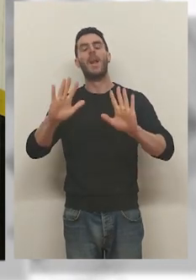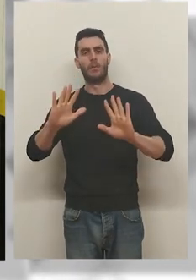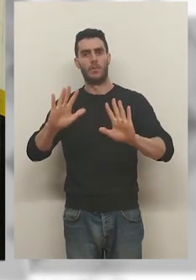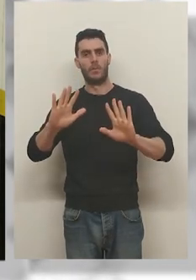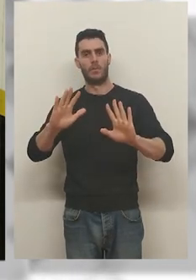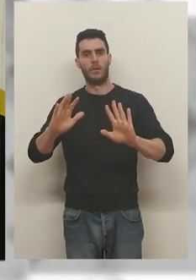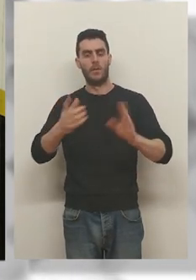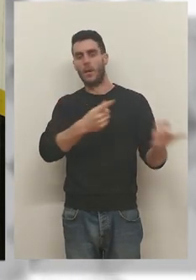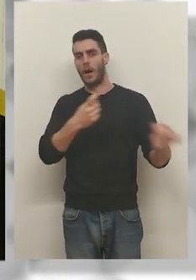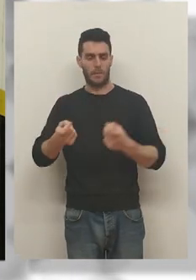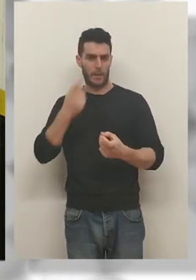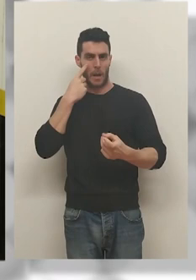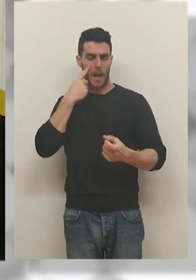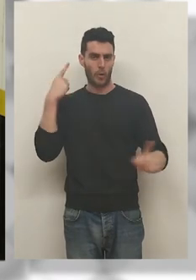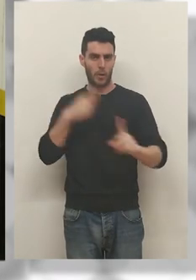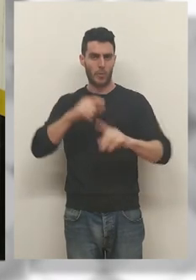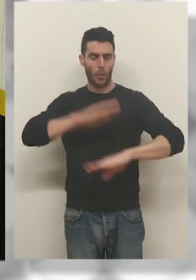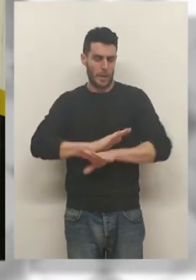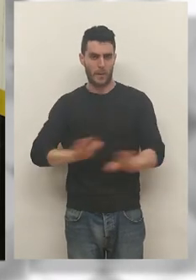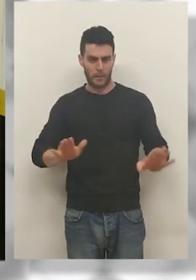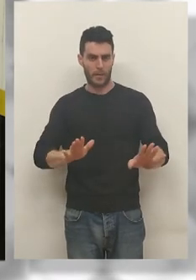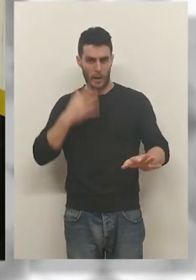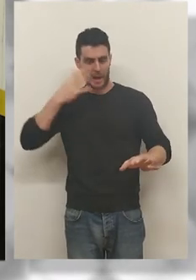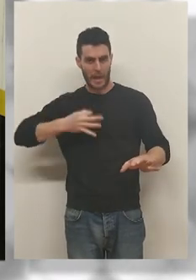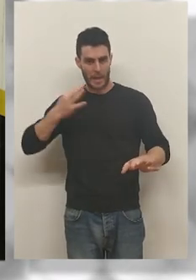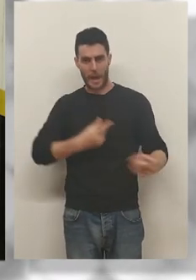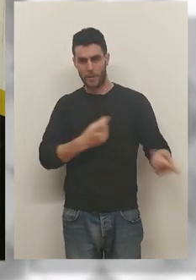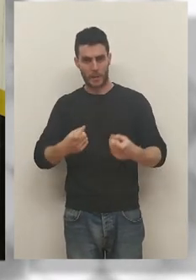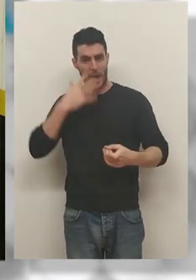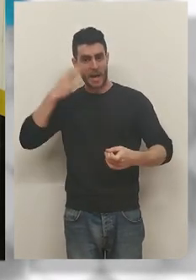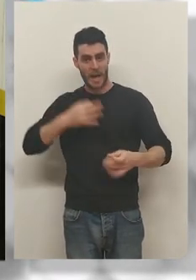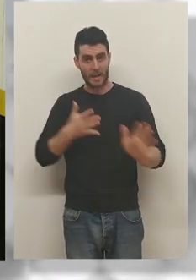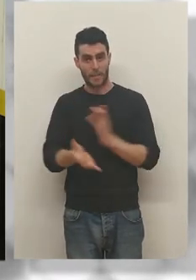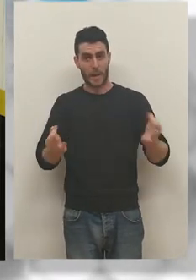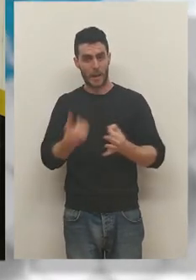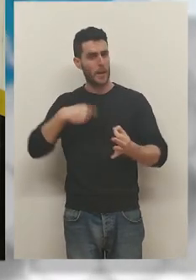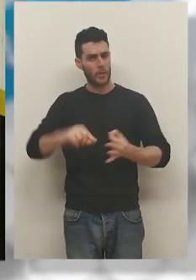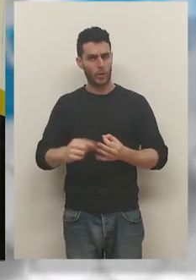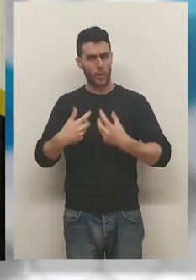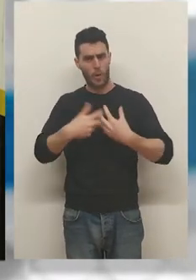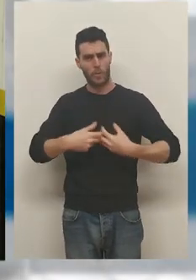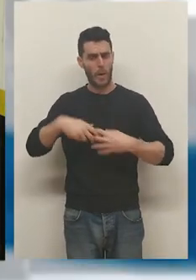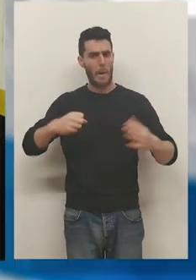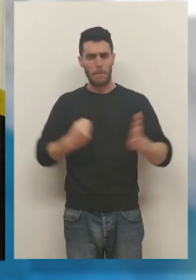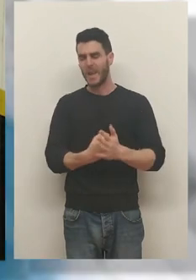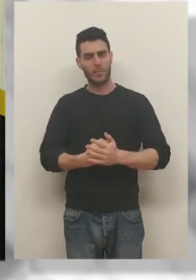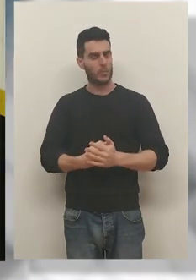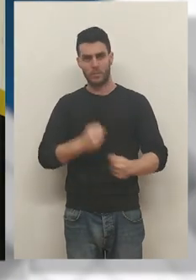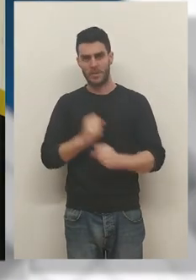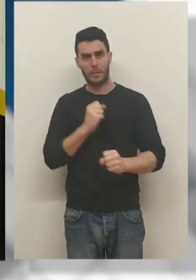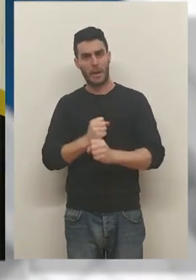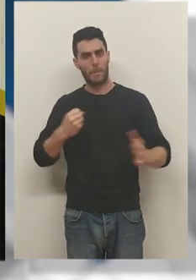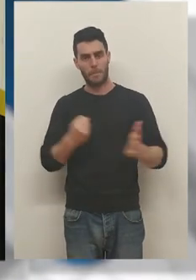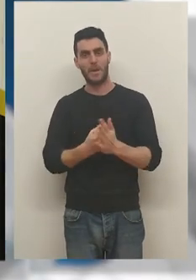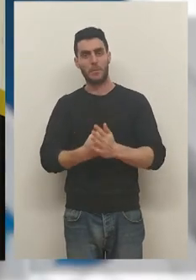optimistas pero que hasta que eso no suceda pues tenemos que ser realistas y la realidad dice que tenemos que apretar todos los días desde el minuto